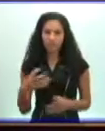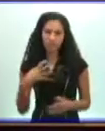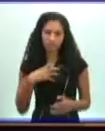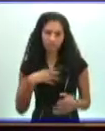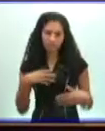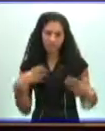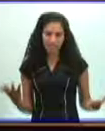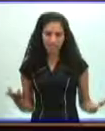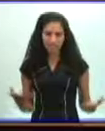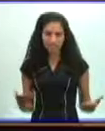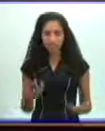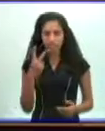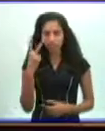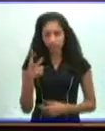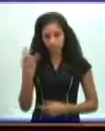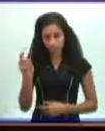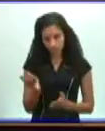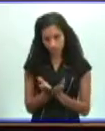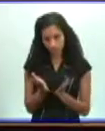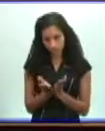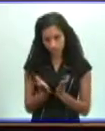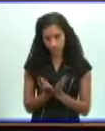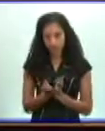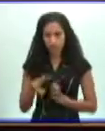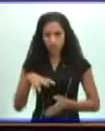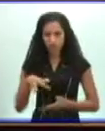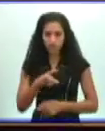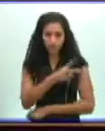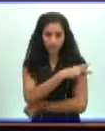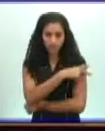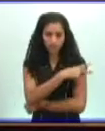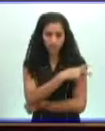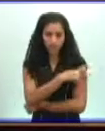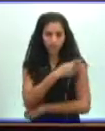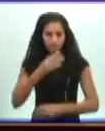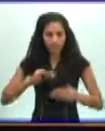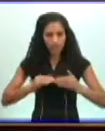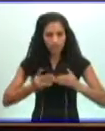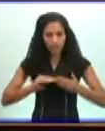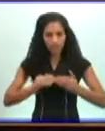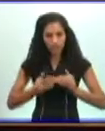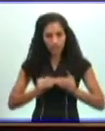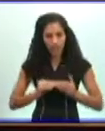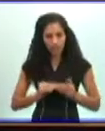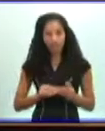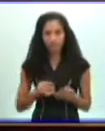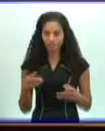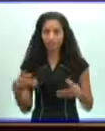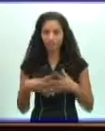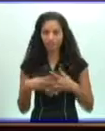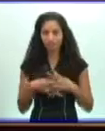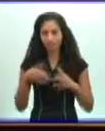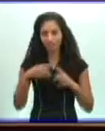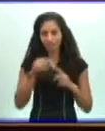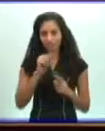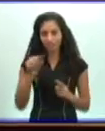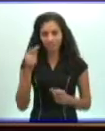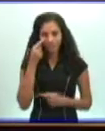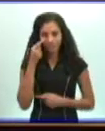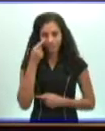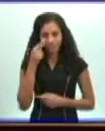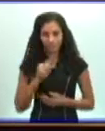presento a dos estudiantes de secundaria básica que discutían amablemente sobre un tema. Vamos a ver.